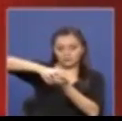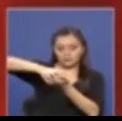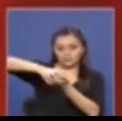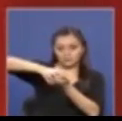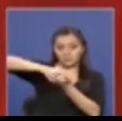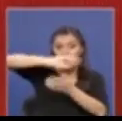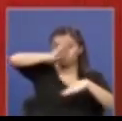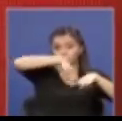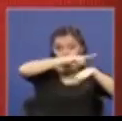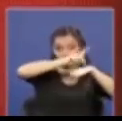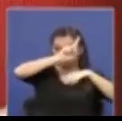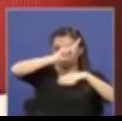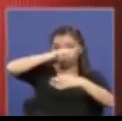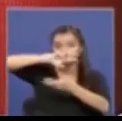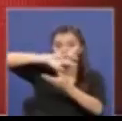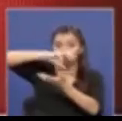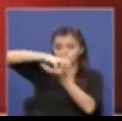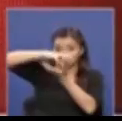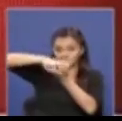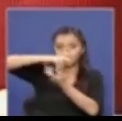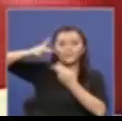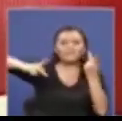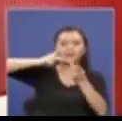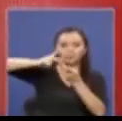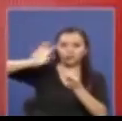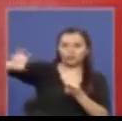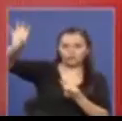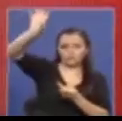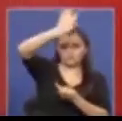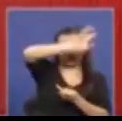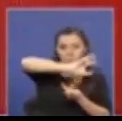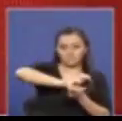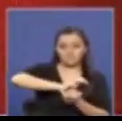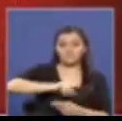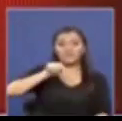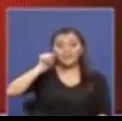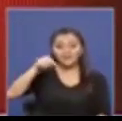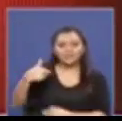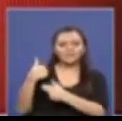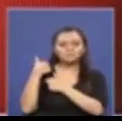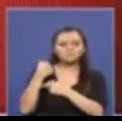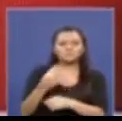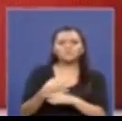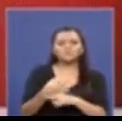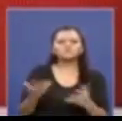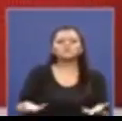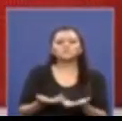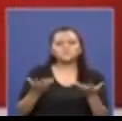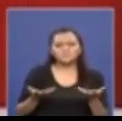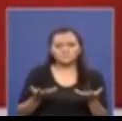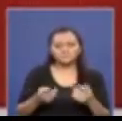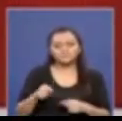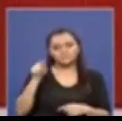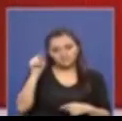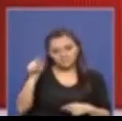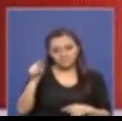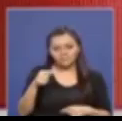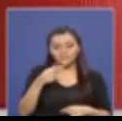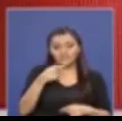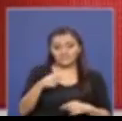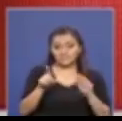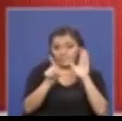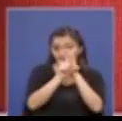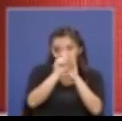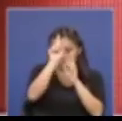central, provinciales, tendrán las siguientes competencias exclusivas, sin perjuicio de las otras que termine la